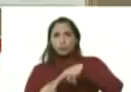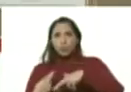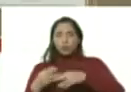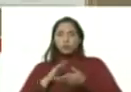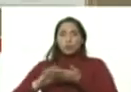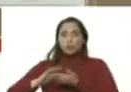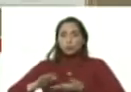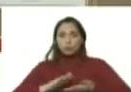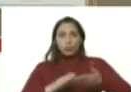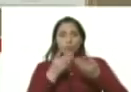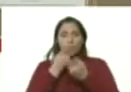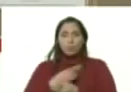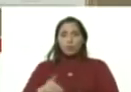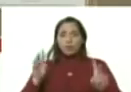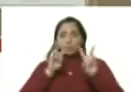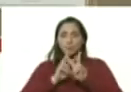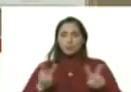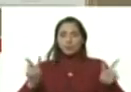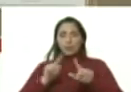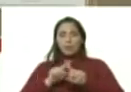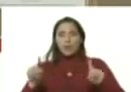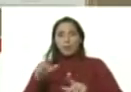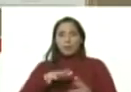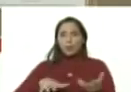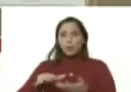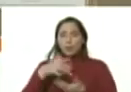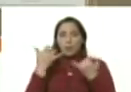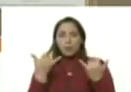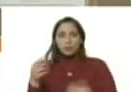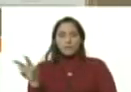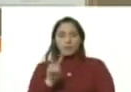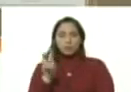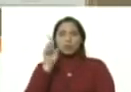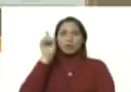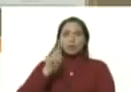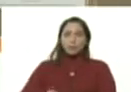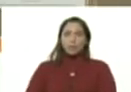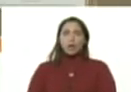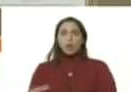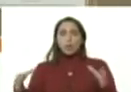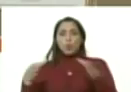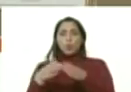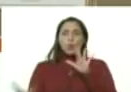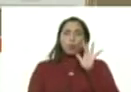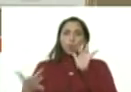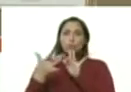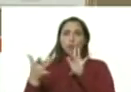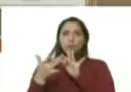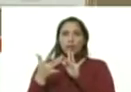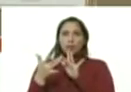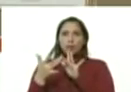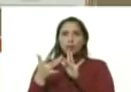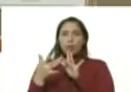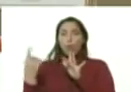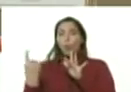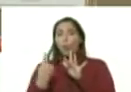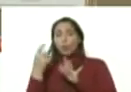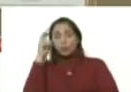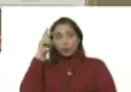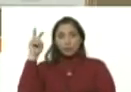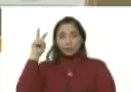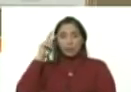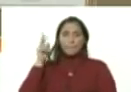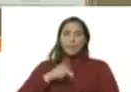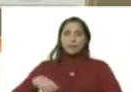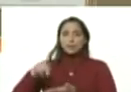para la coyuntura actual en Venezuela. También se refirió al grupo de contacto. Él ha sido el único canciller que ha participado en